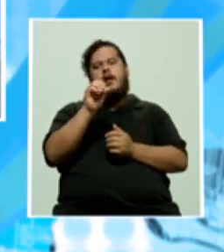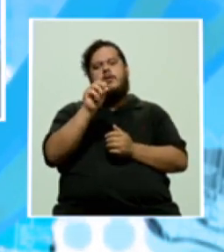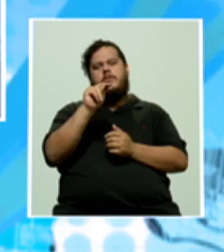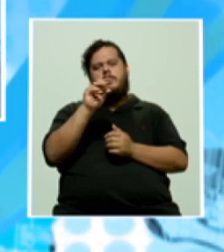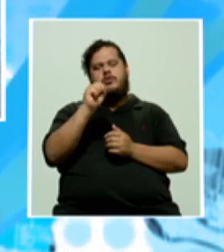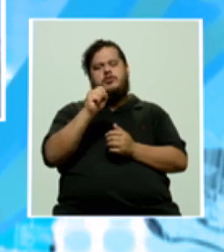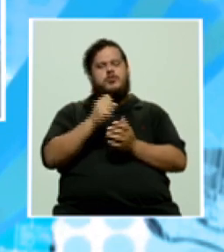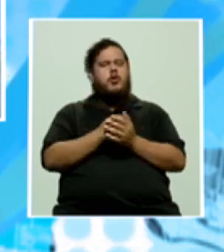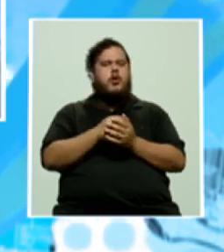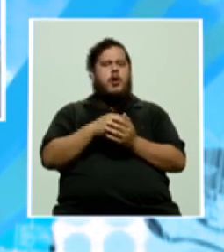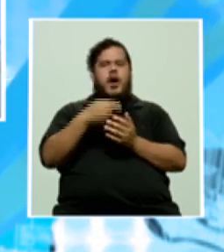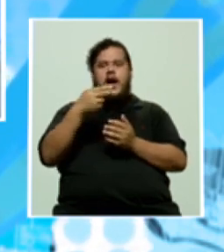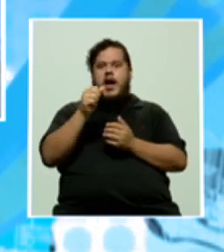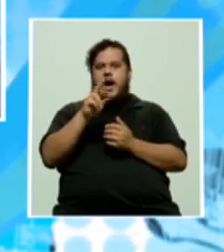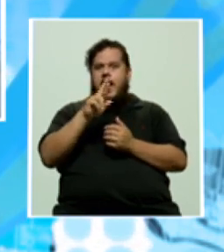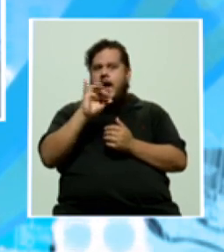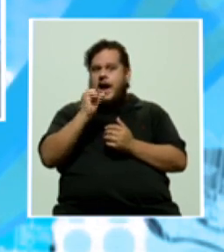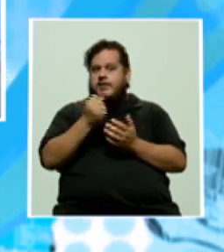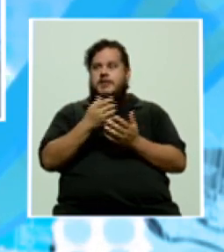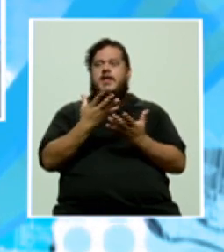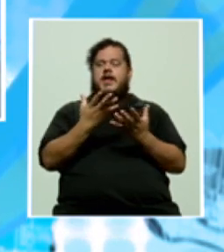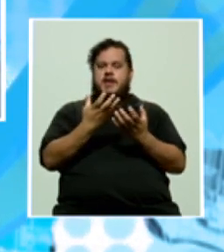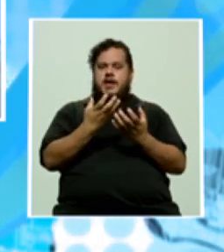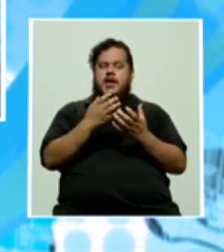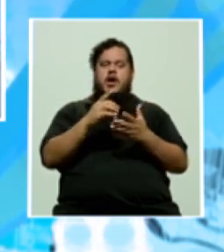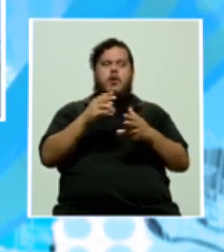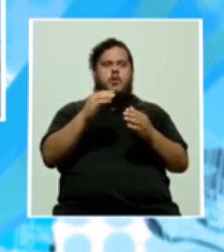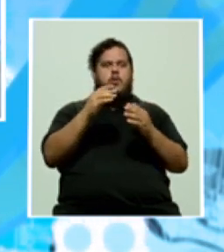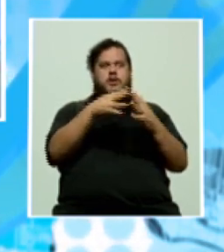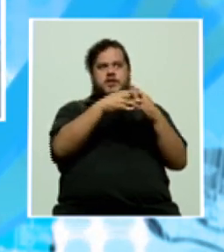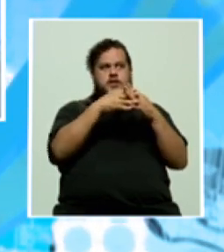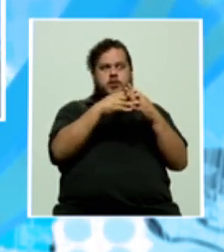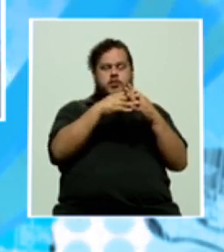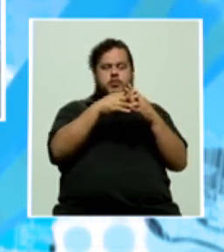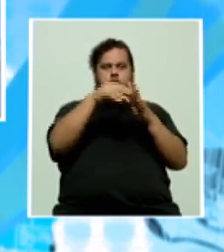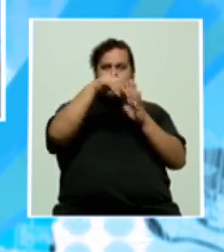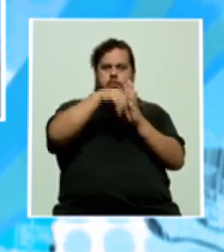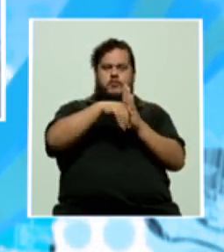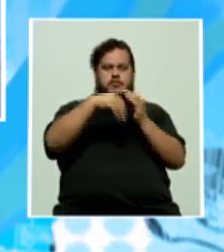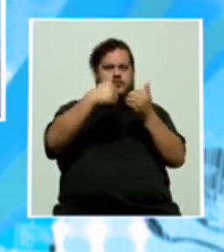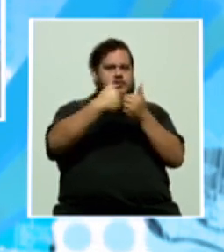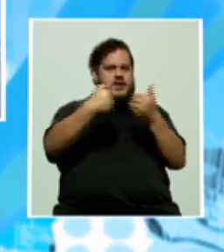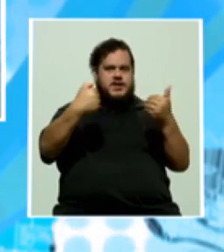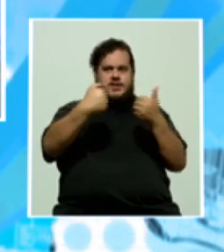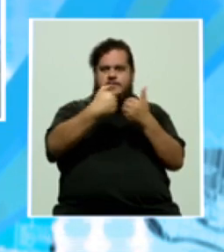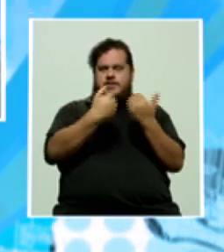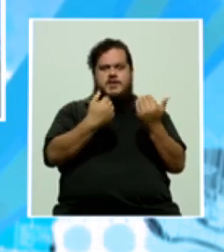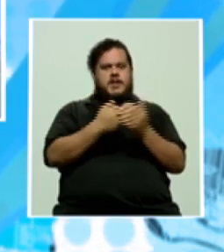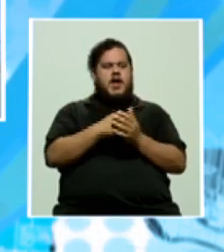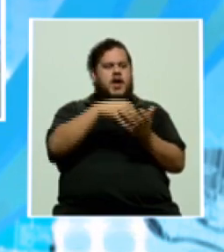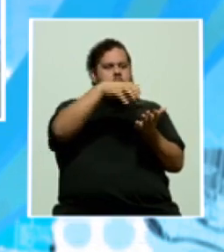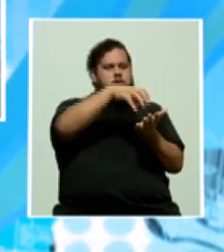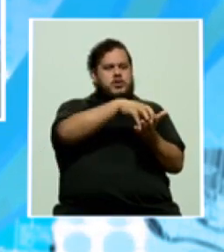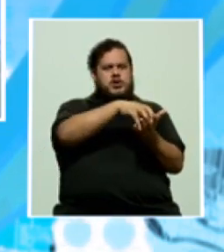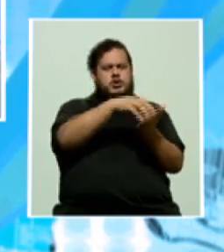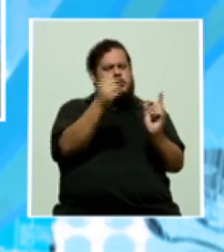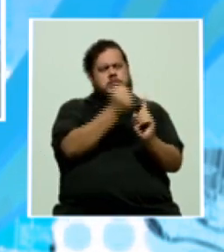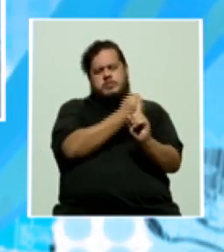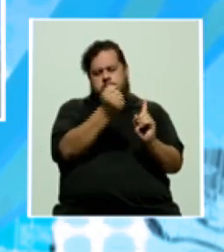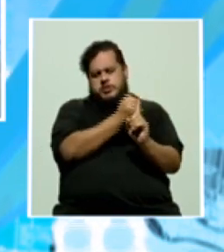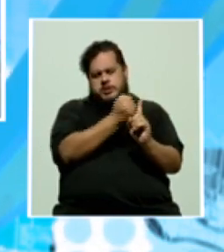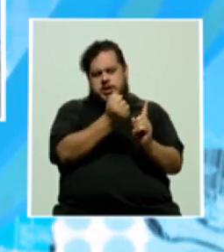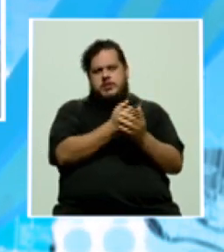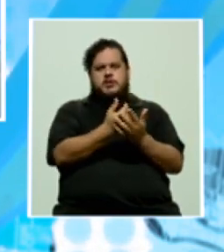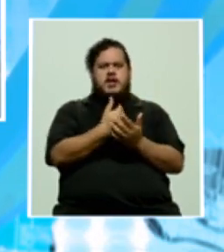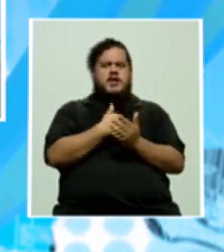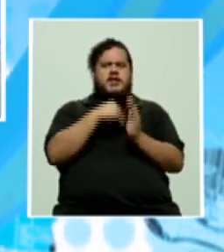encuentran una Norteamérica profunda y agriamente dividida, con sectores ultraviolentos que